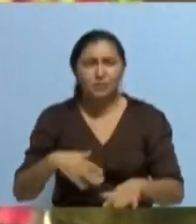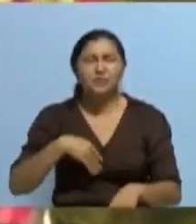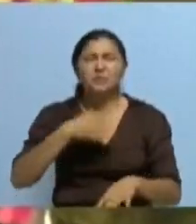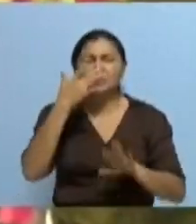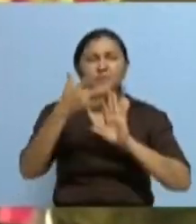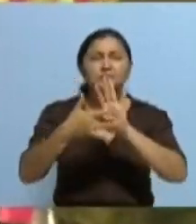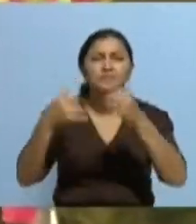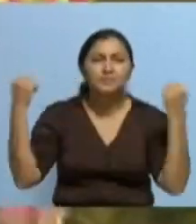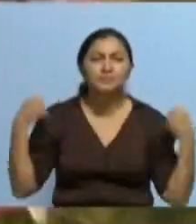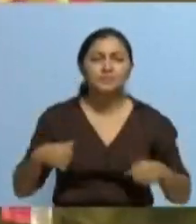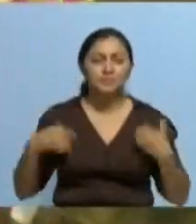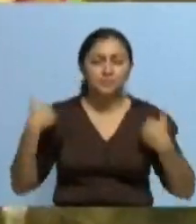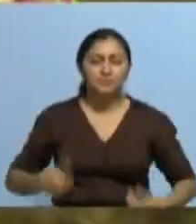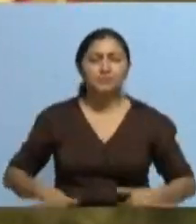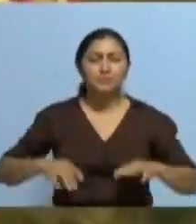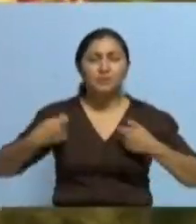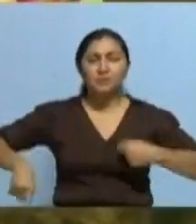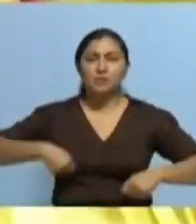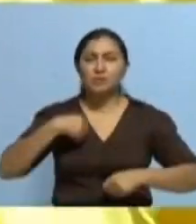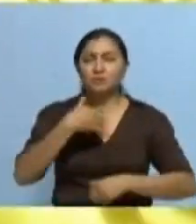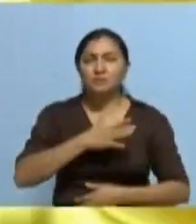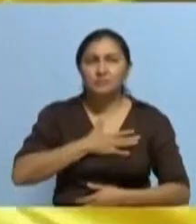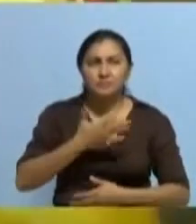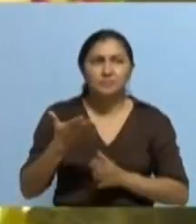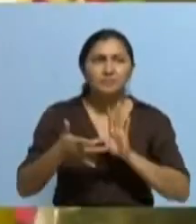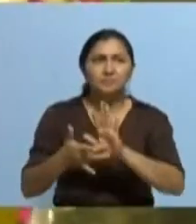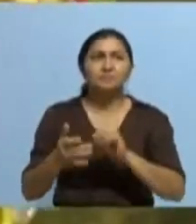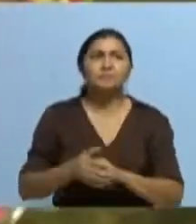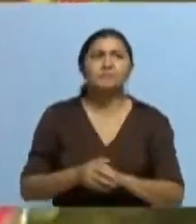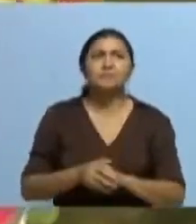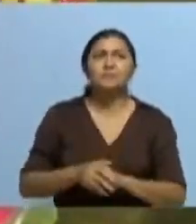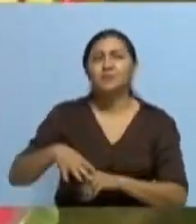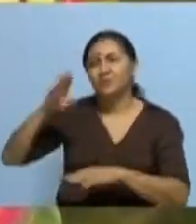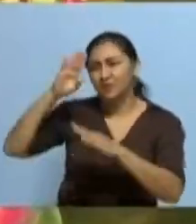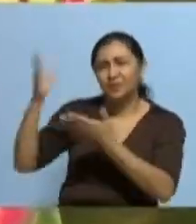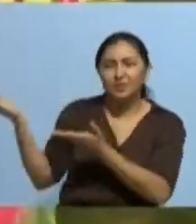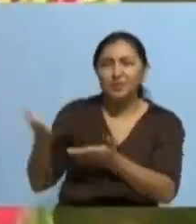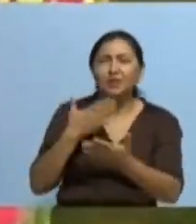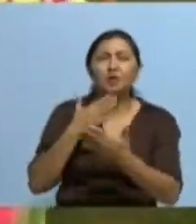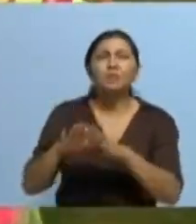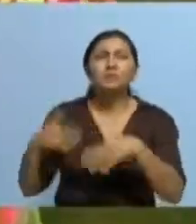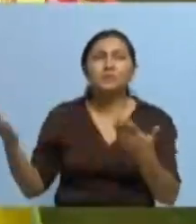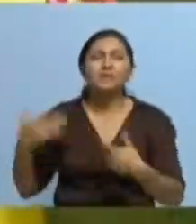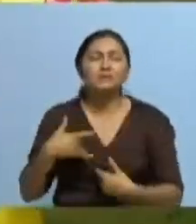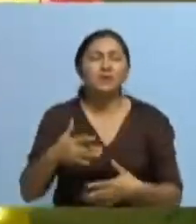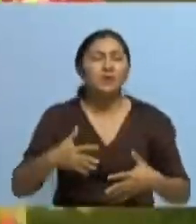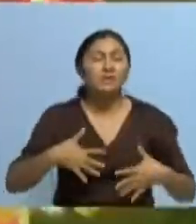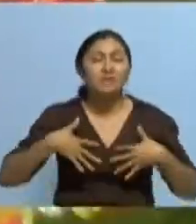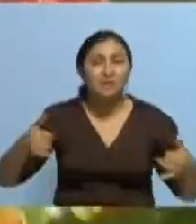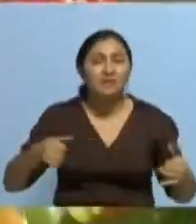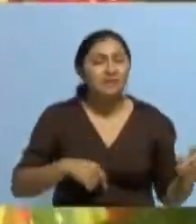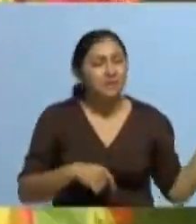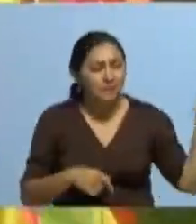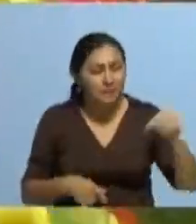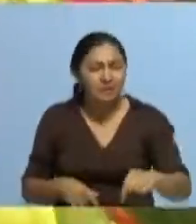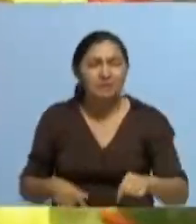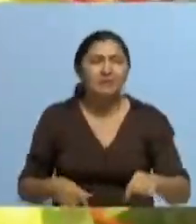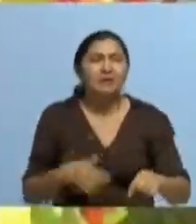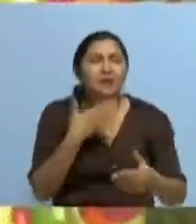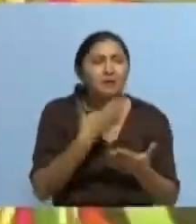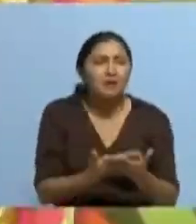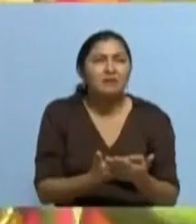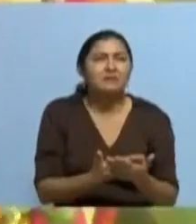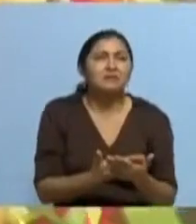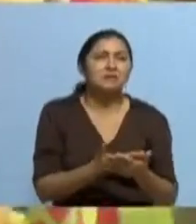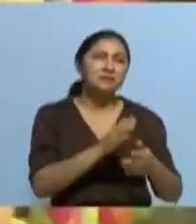quiero dar la bienvenida aquí a Robert. ¿Cómo estás? ¿Cómo estás, Robert Escalante? Bien, bien, feliz de que estén acá. Gracias por escoger